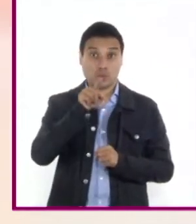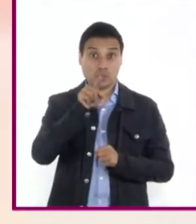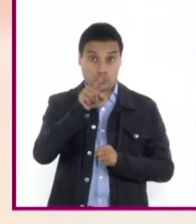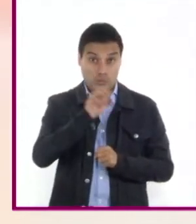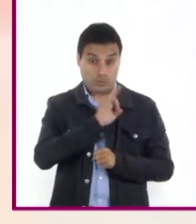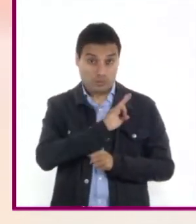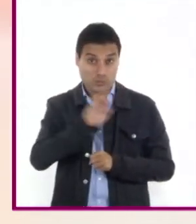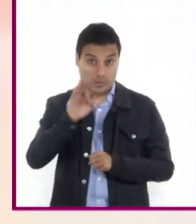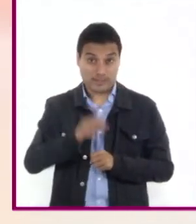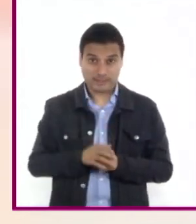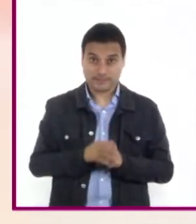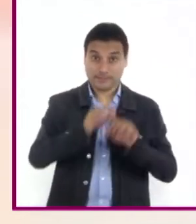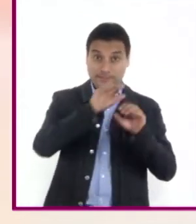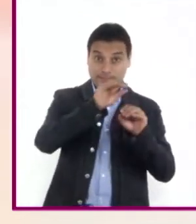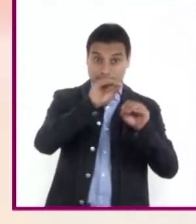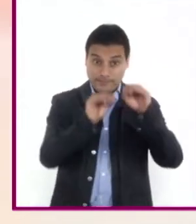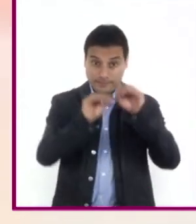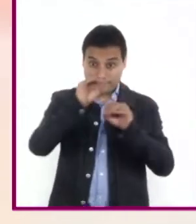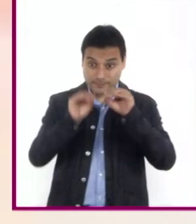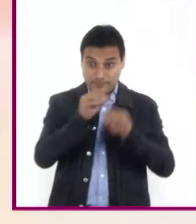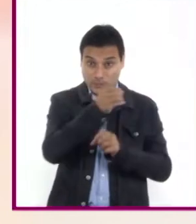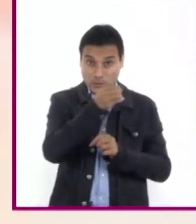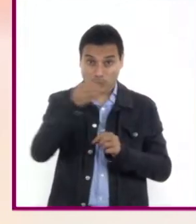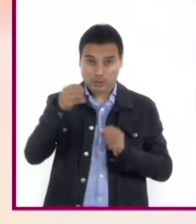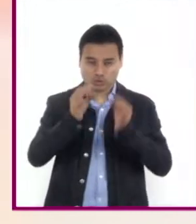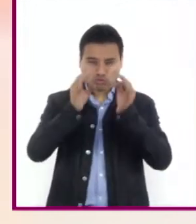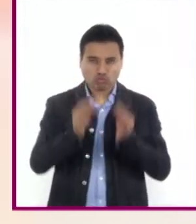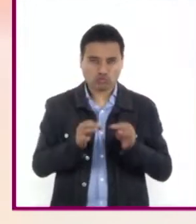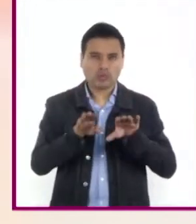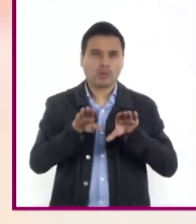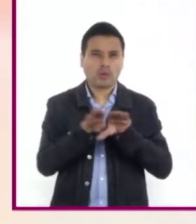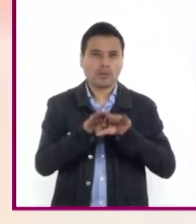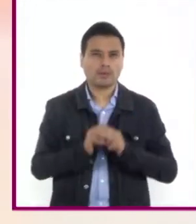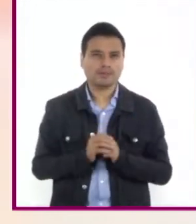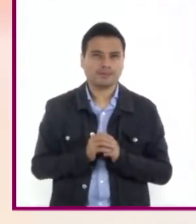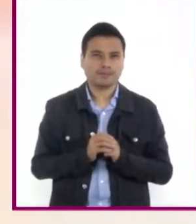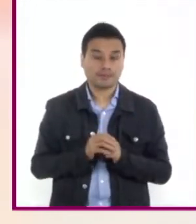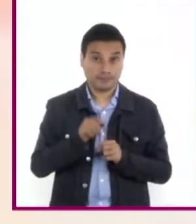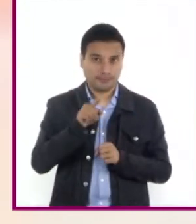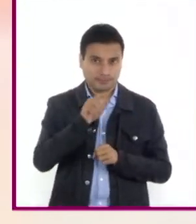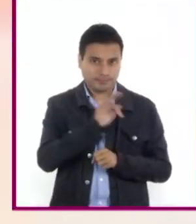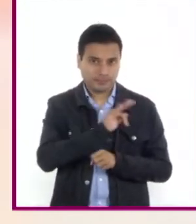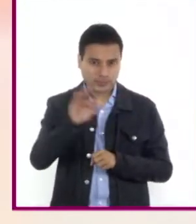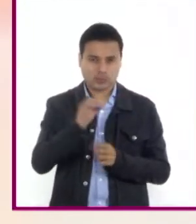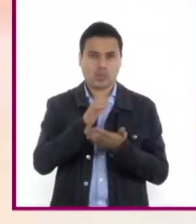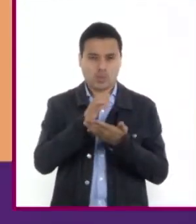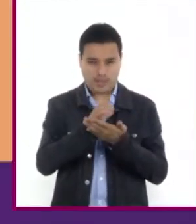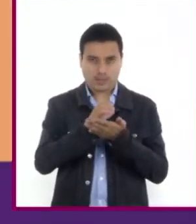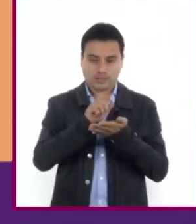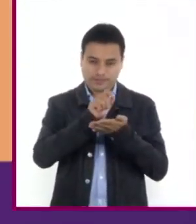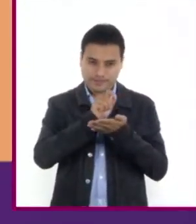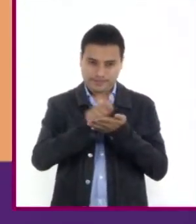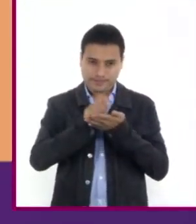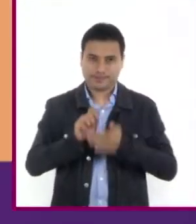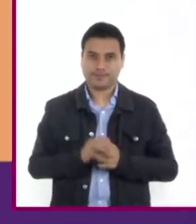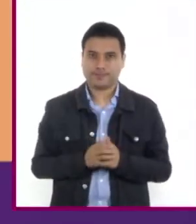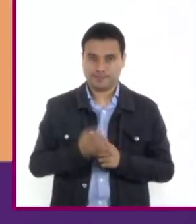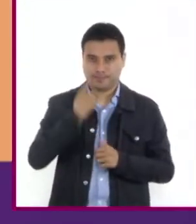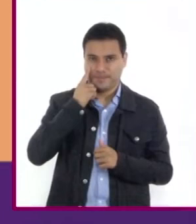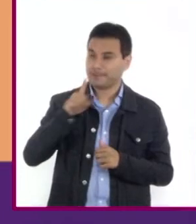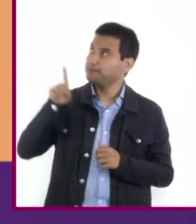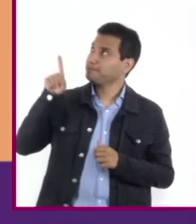estos acontecimientos sobre la conquista de Tenochtitlan? Lo puedes hacer en tu libreta.